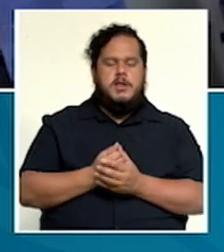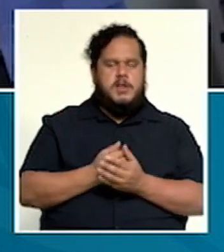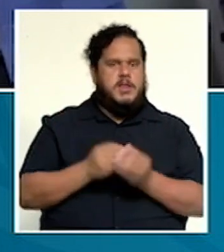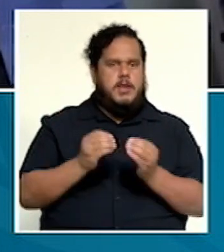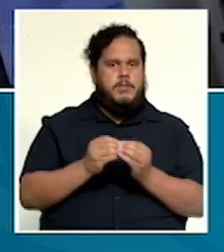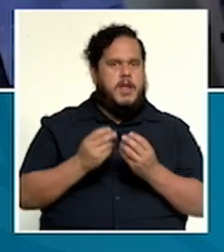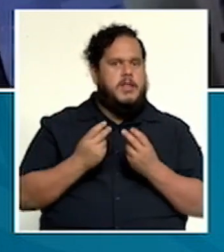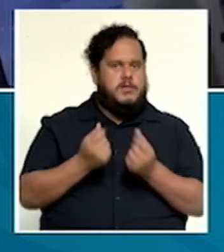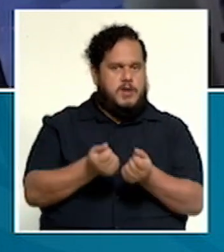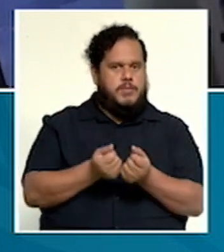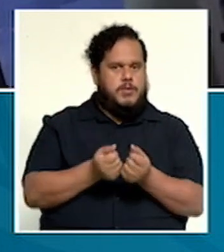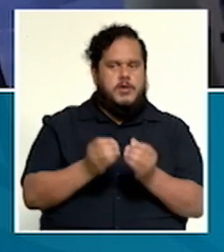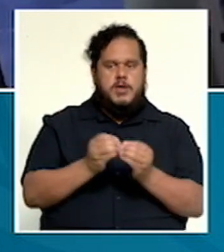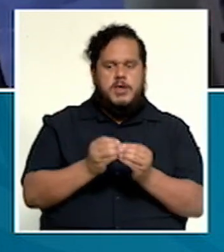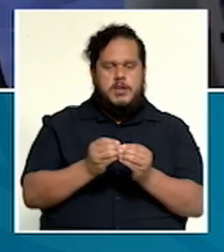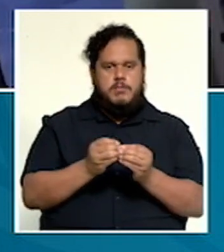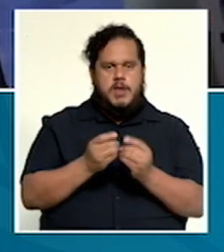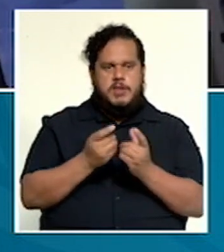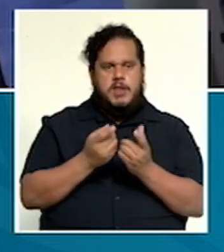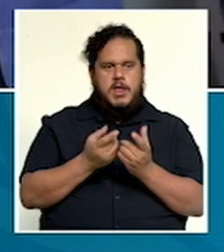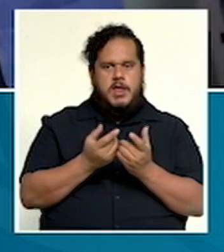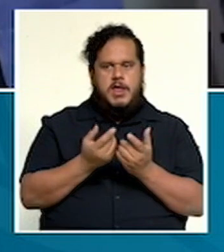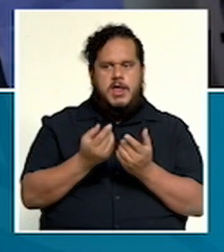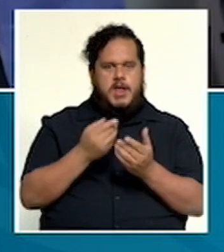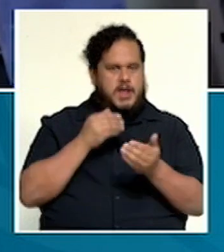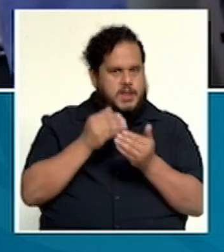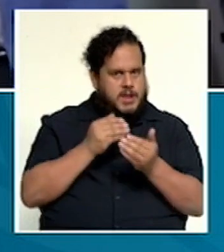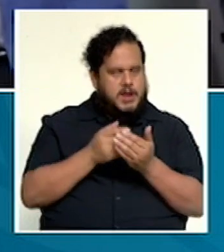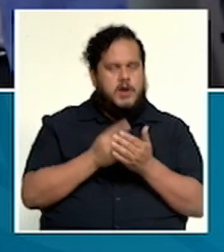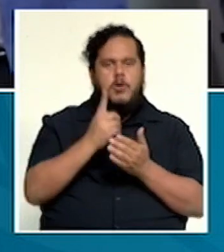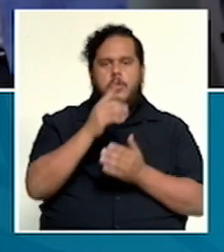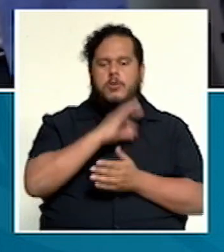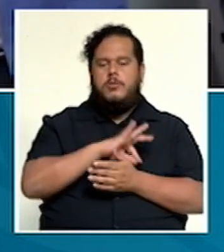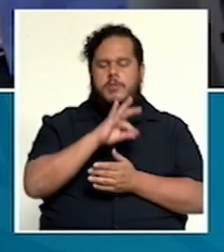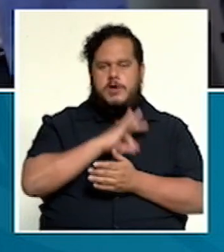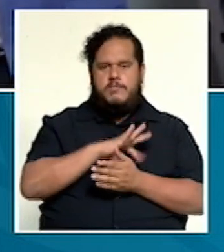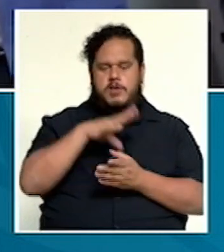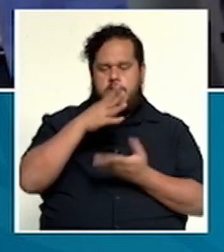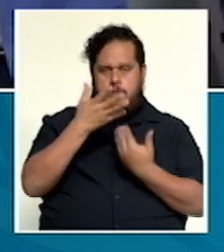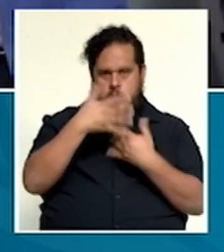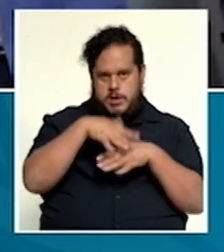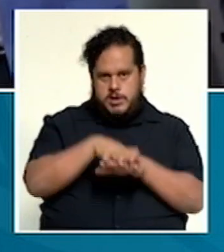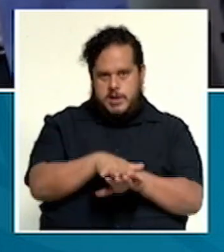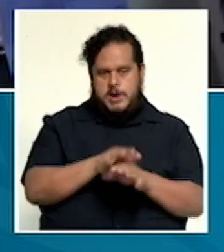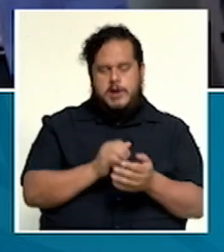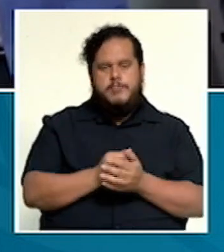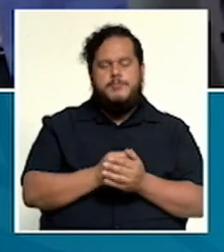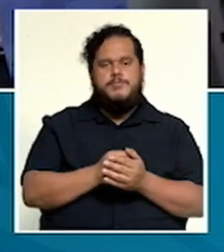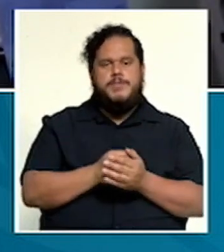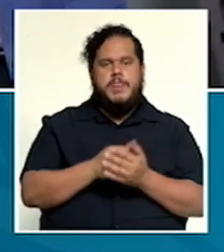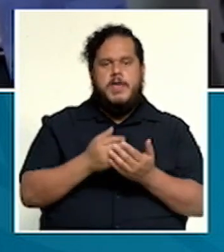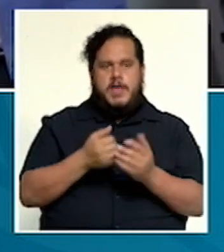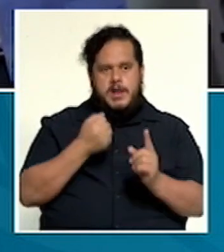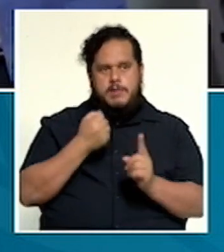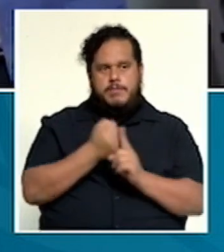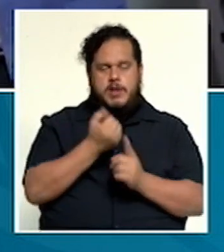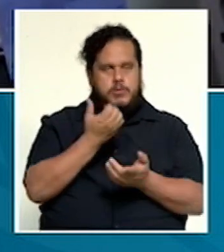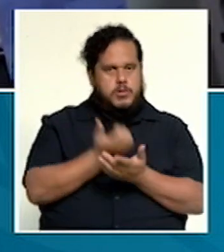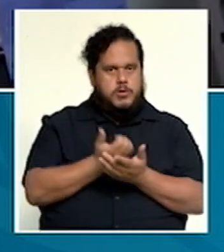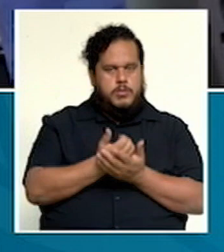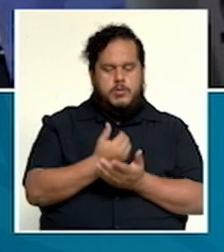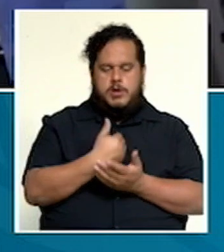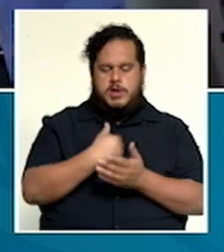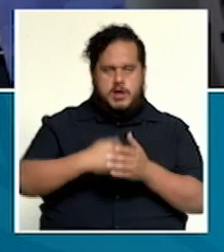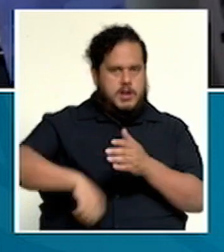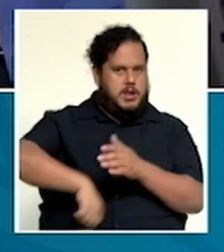más rápido y más pronto también, por un beneficio integral. La vuelta, el impacto económico que tiene el